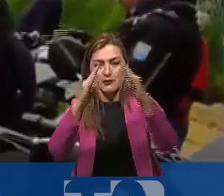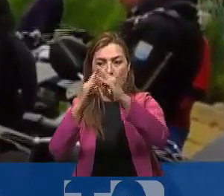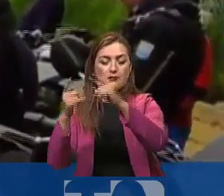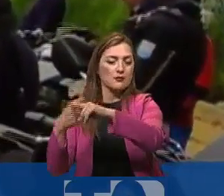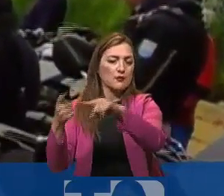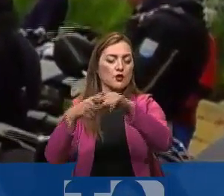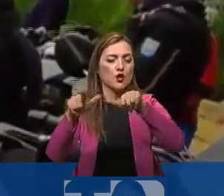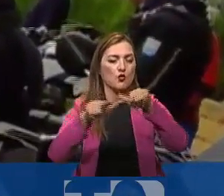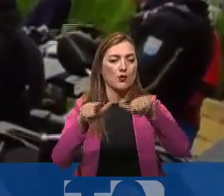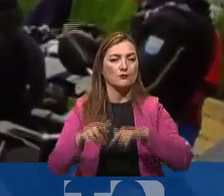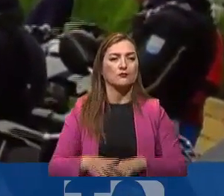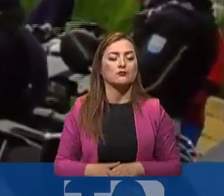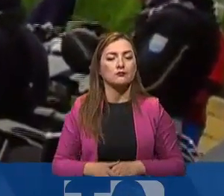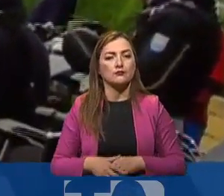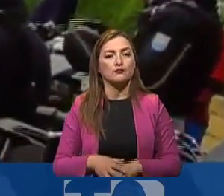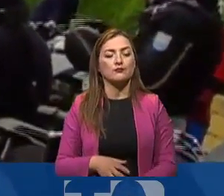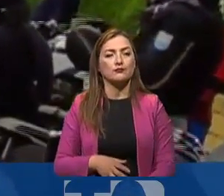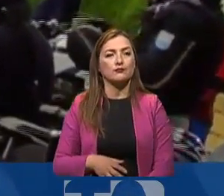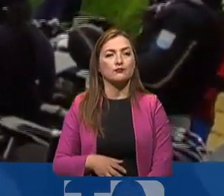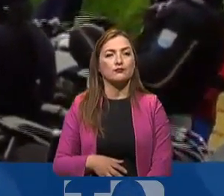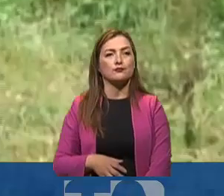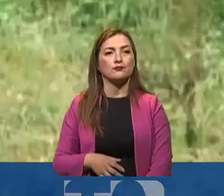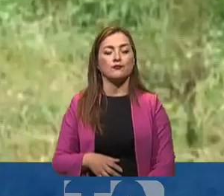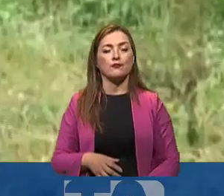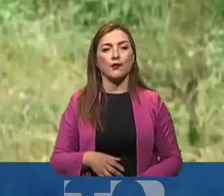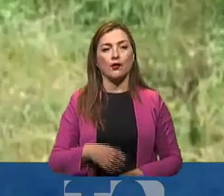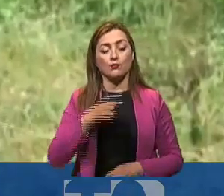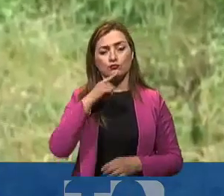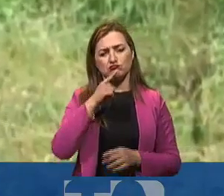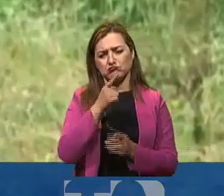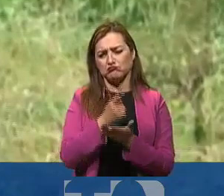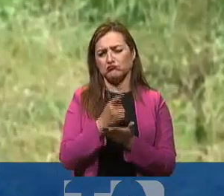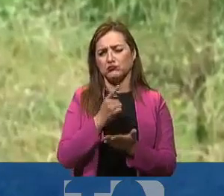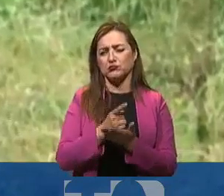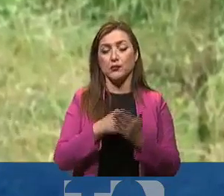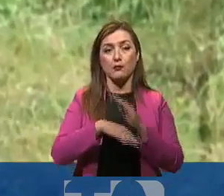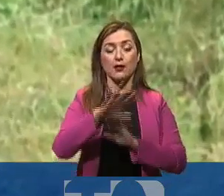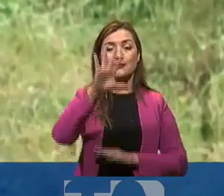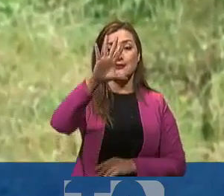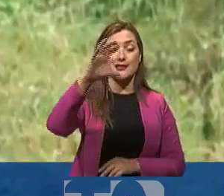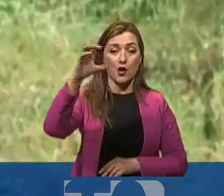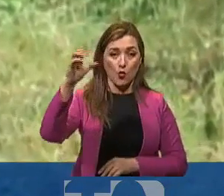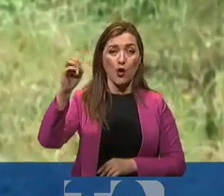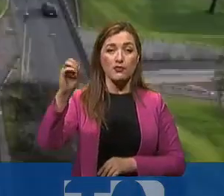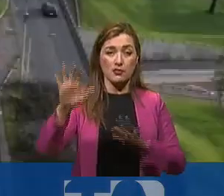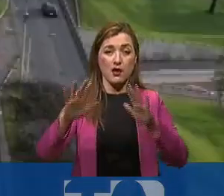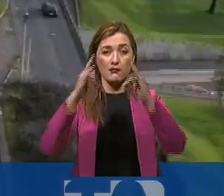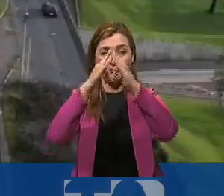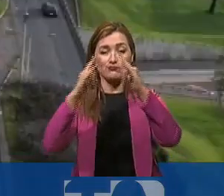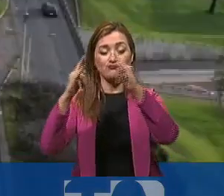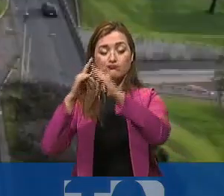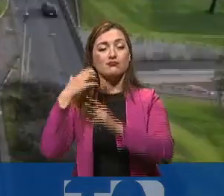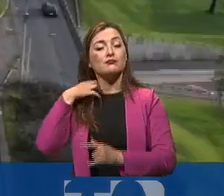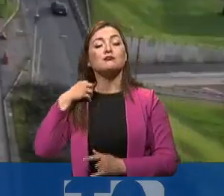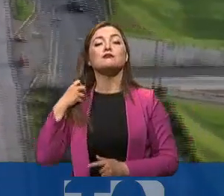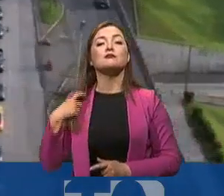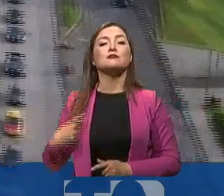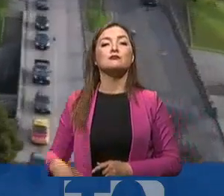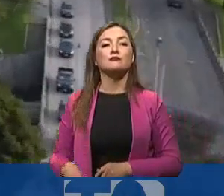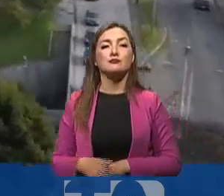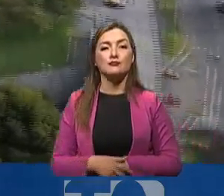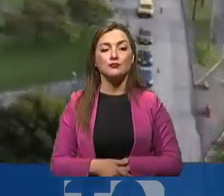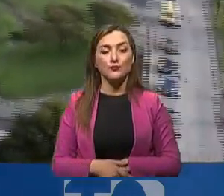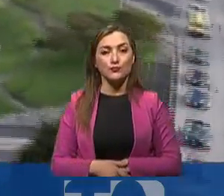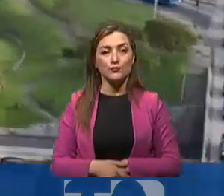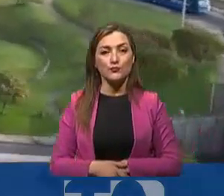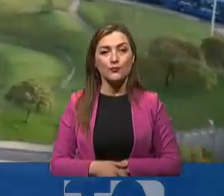algunos sitios de Quito. Efectivamente, no, fácilmente superan las 50 lugares como estos.